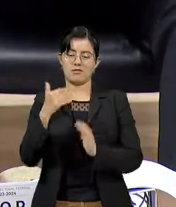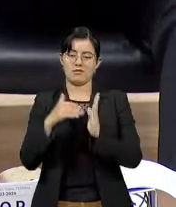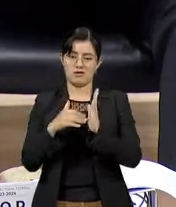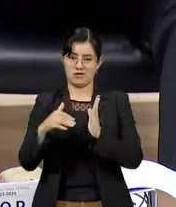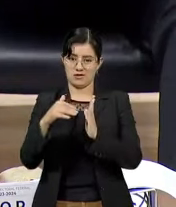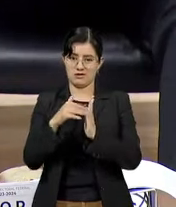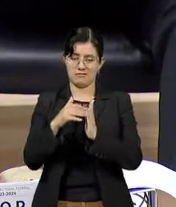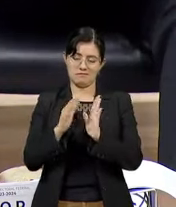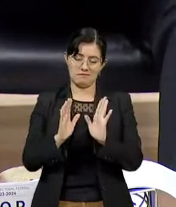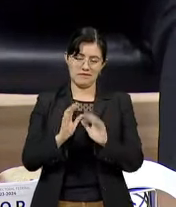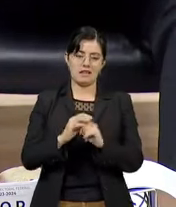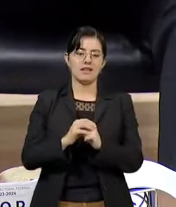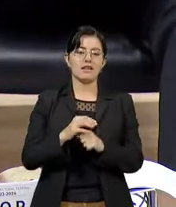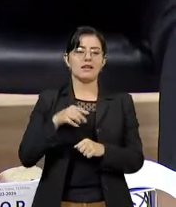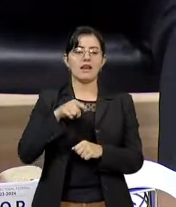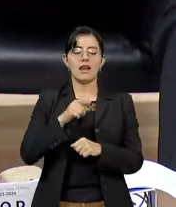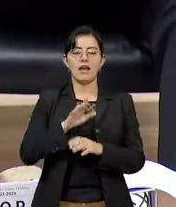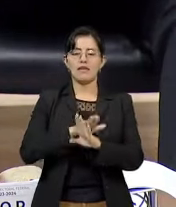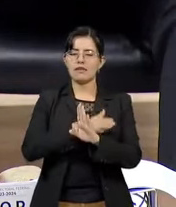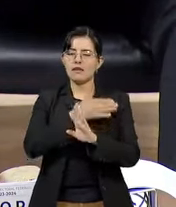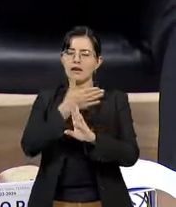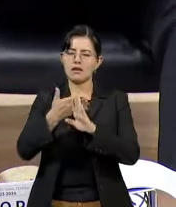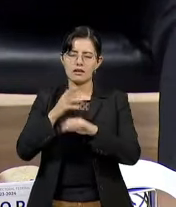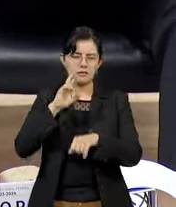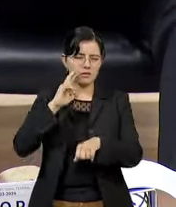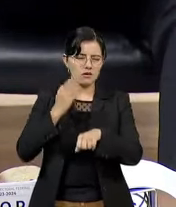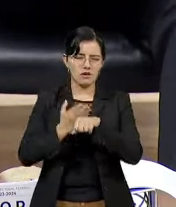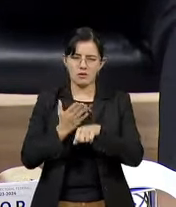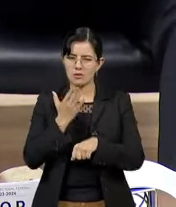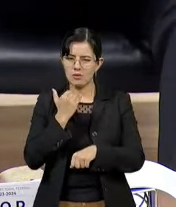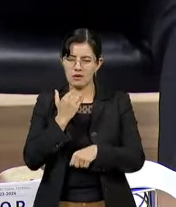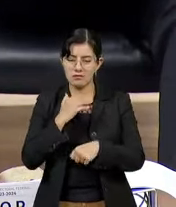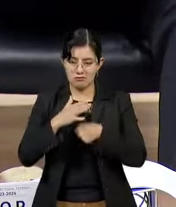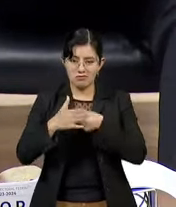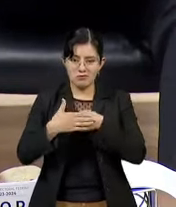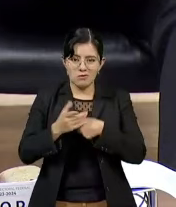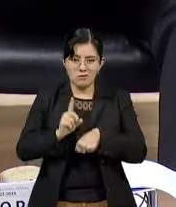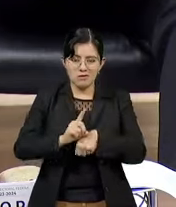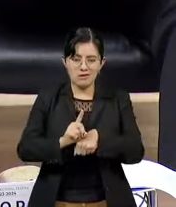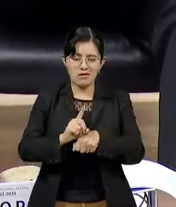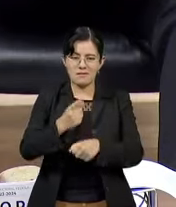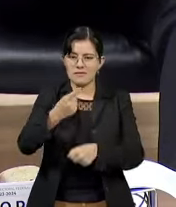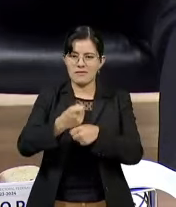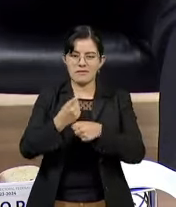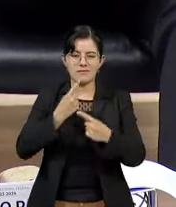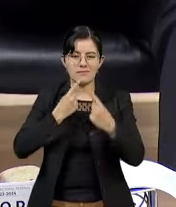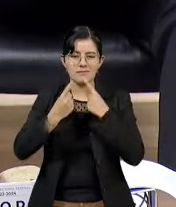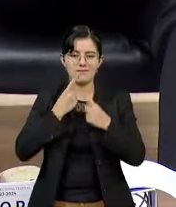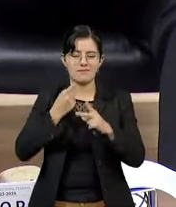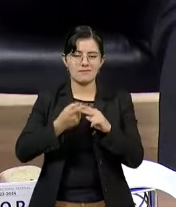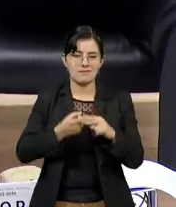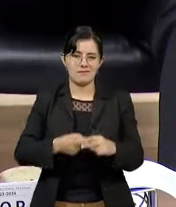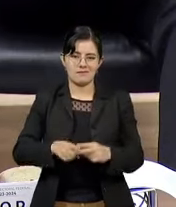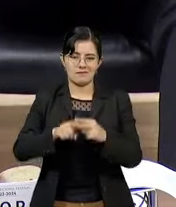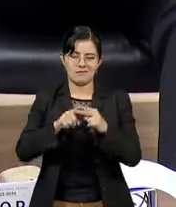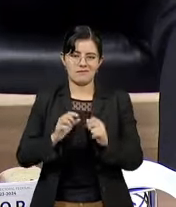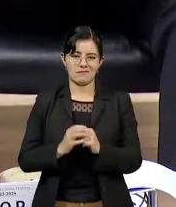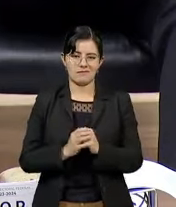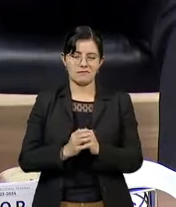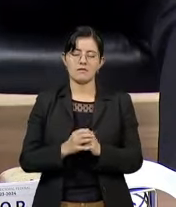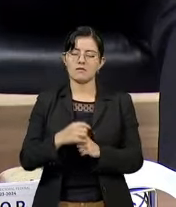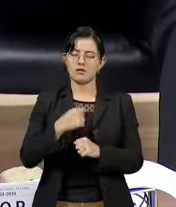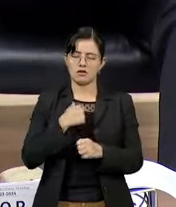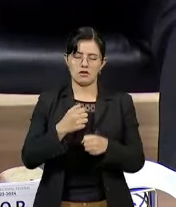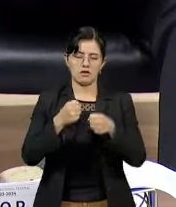ataque verdaderamente irresponsable a días del primer debate yo estoy seguro que cualquier otro